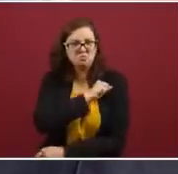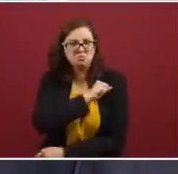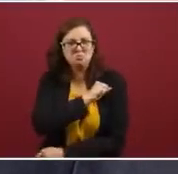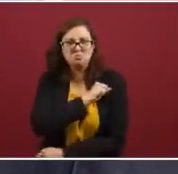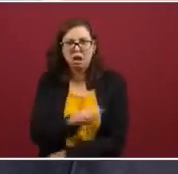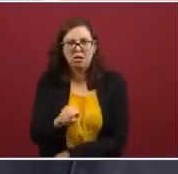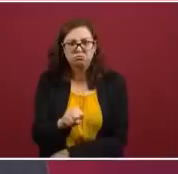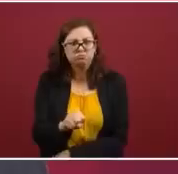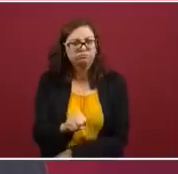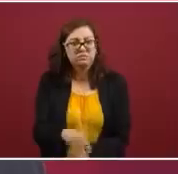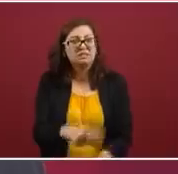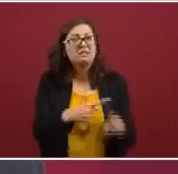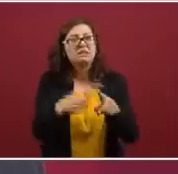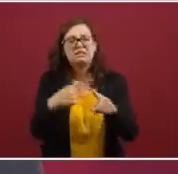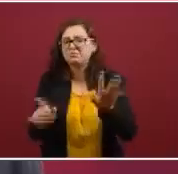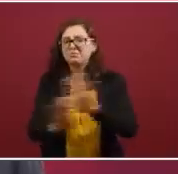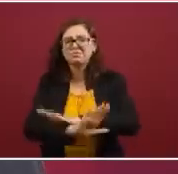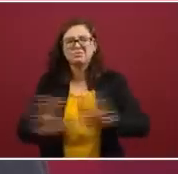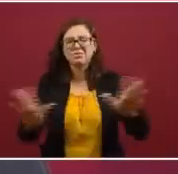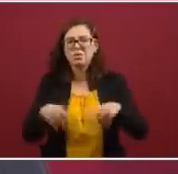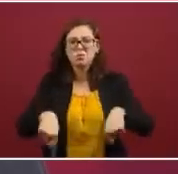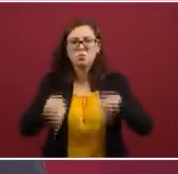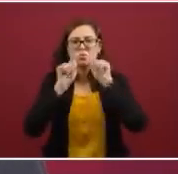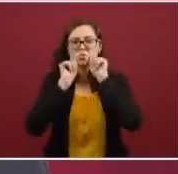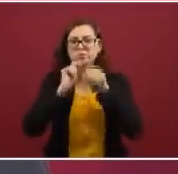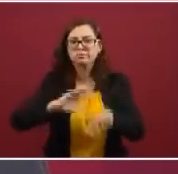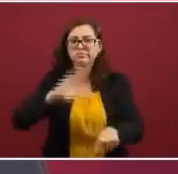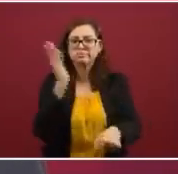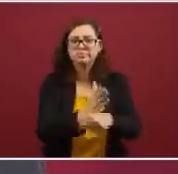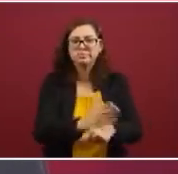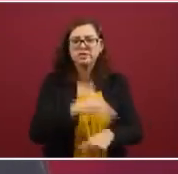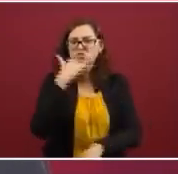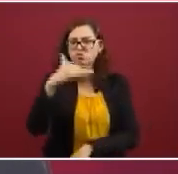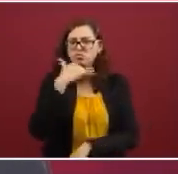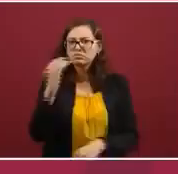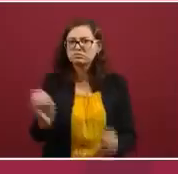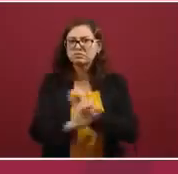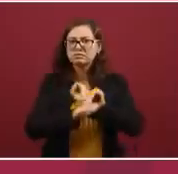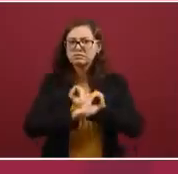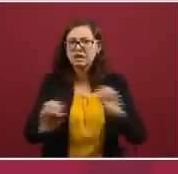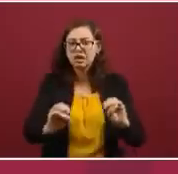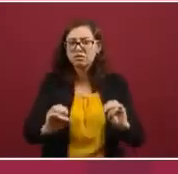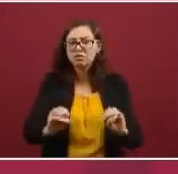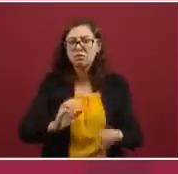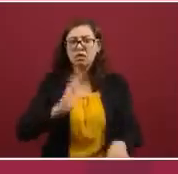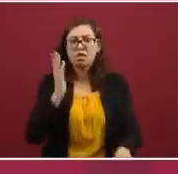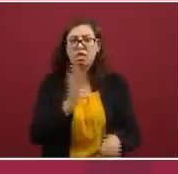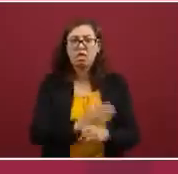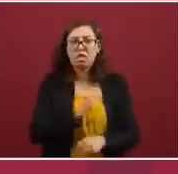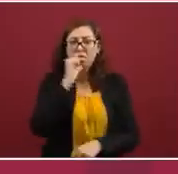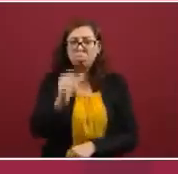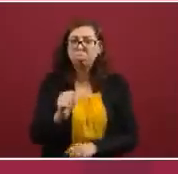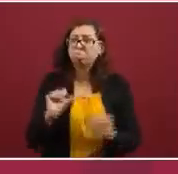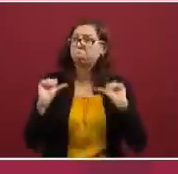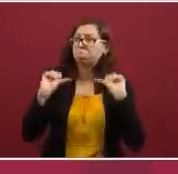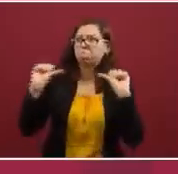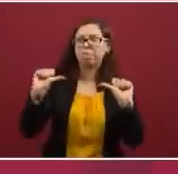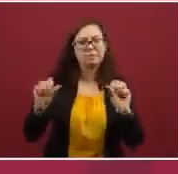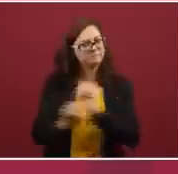sea. Cero corrupción, cero impunidad. De modo que